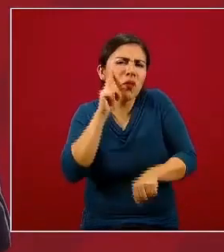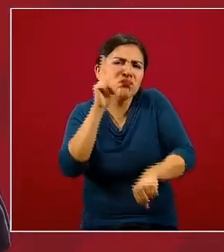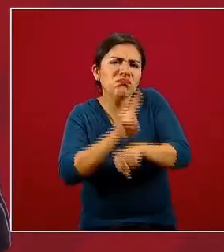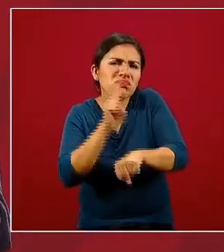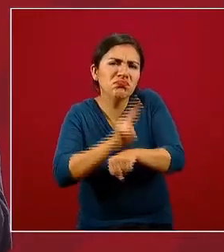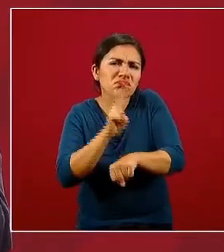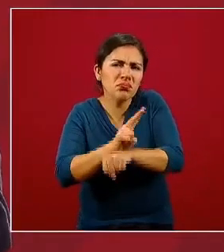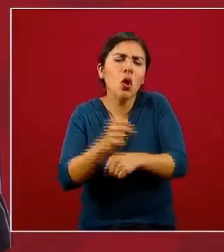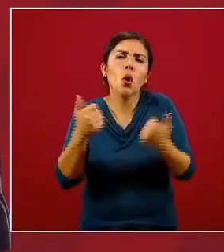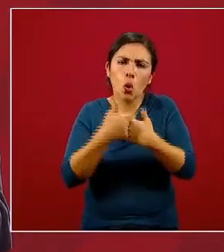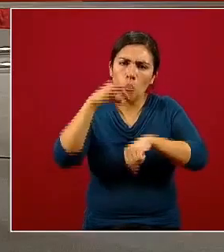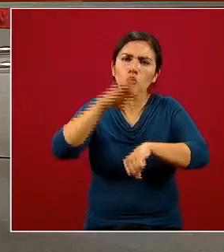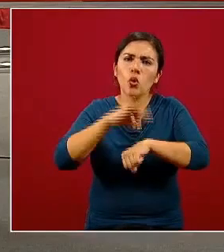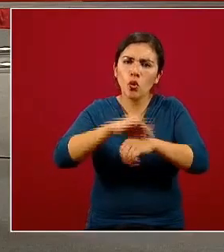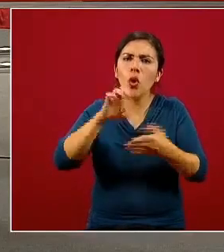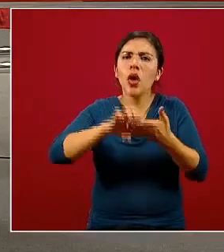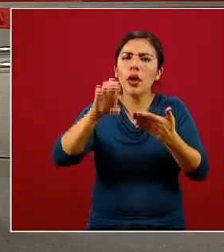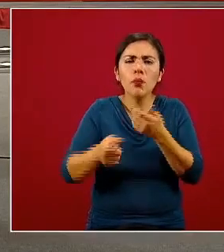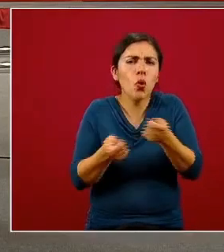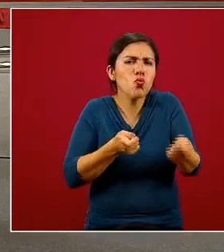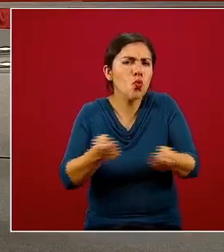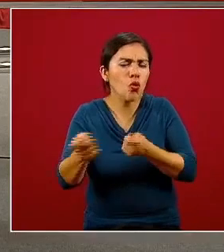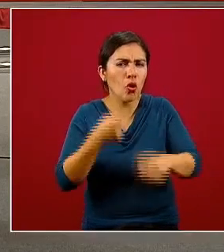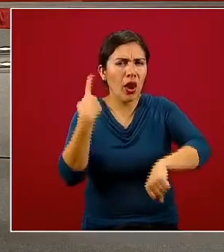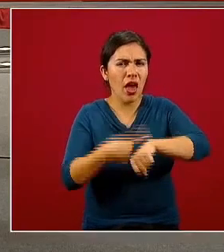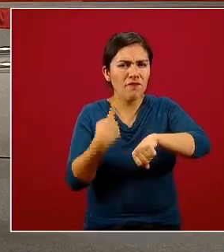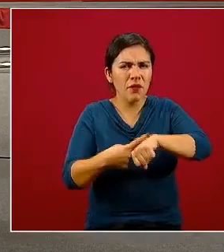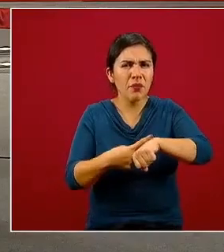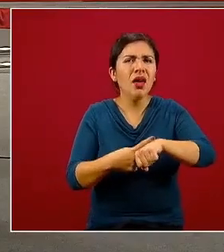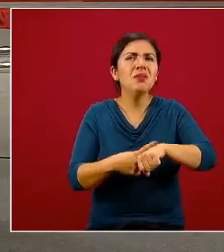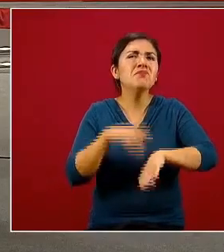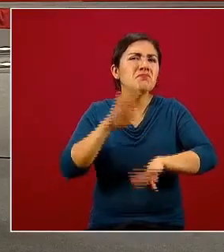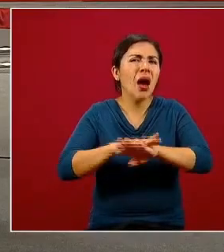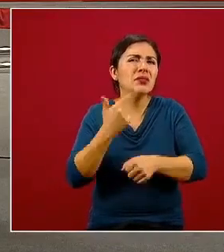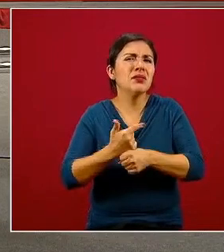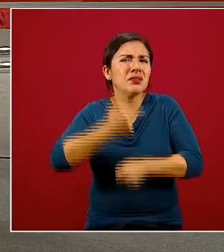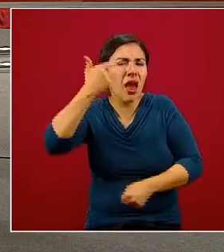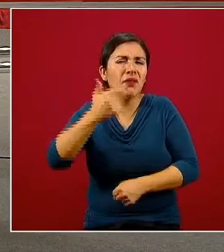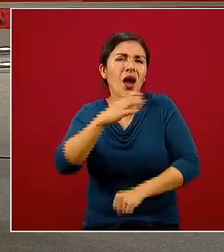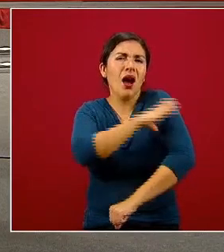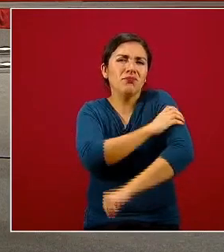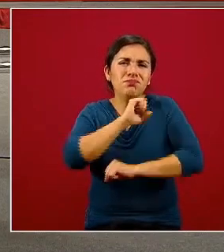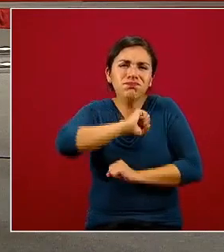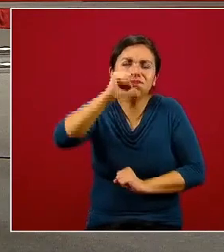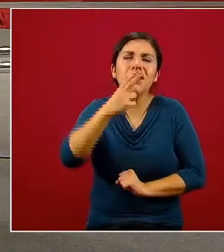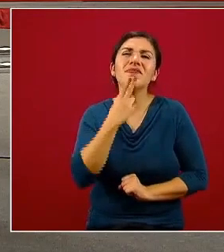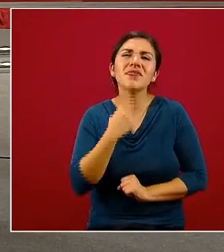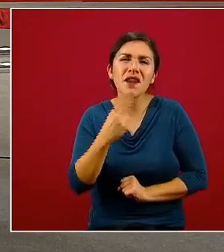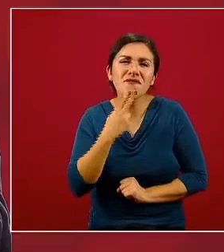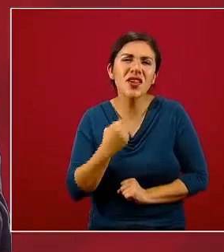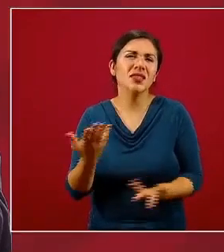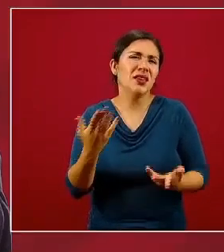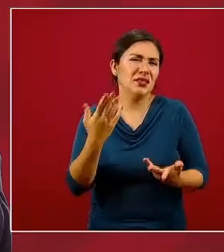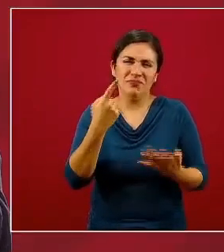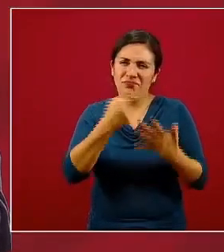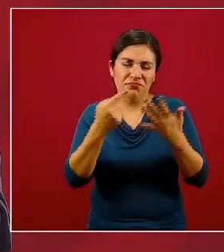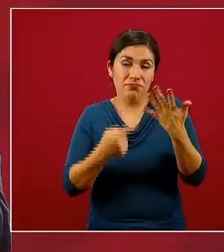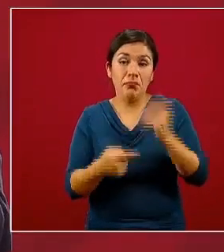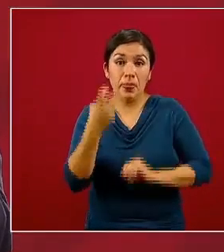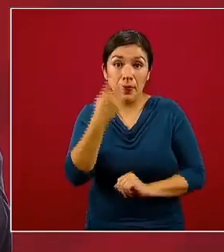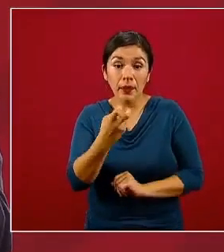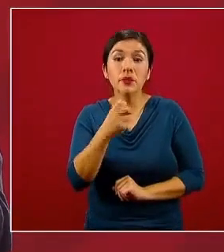implica monitoreo médico, por ejemplo, del control de las enfermedades crónicas, hipertensión, diabetes, que les hacen susceptibles,